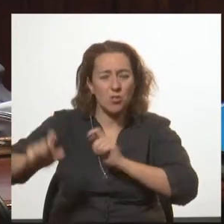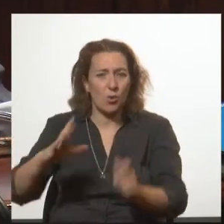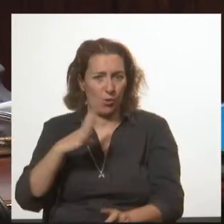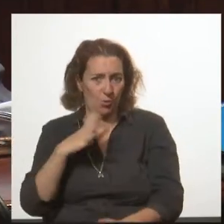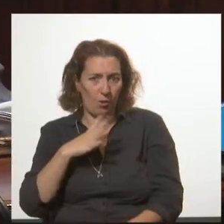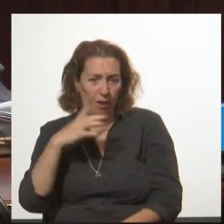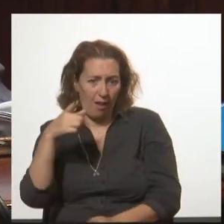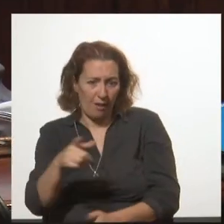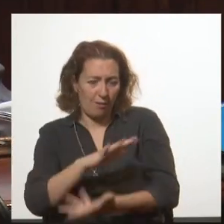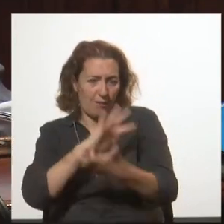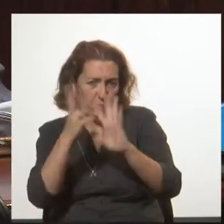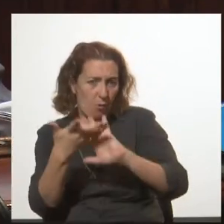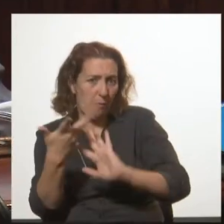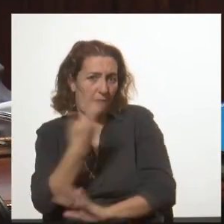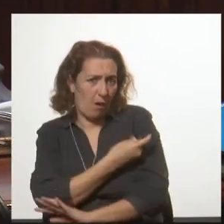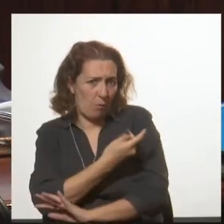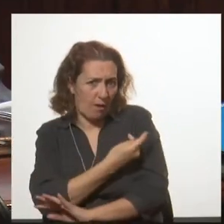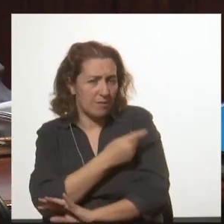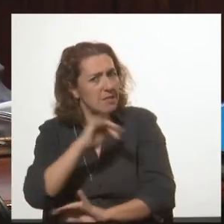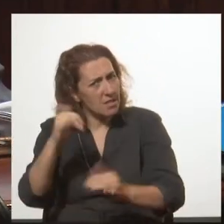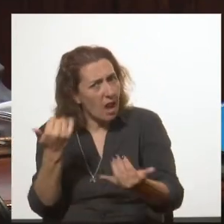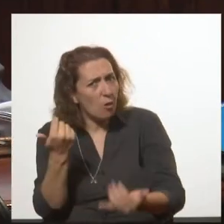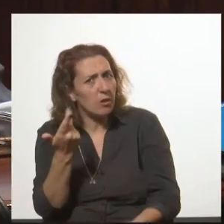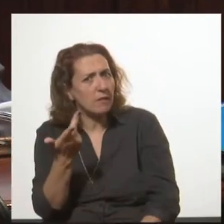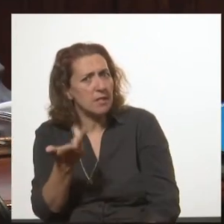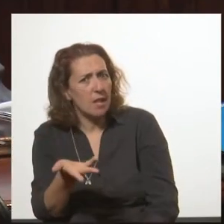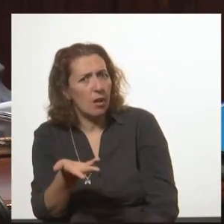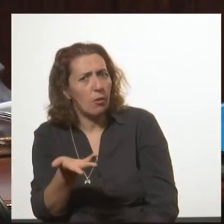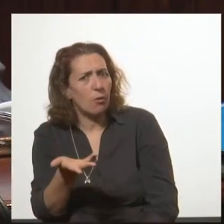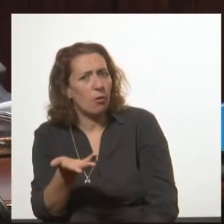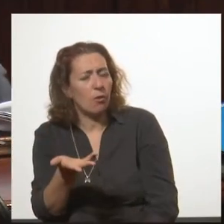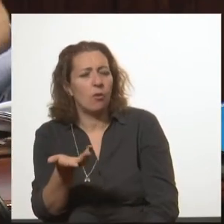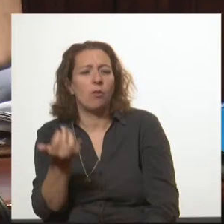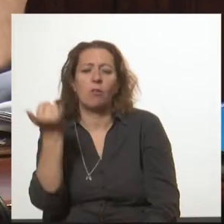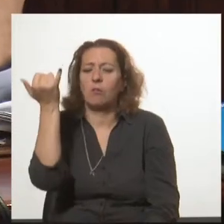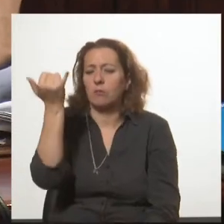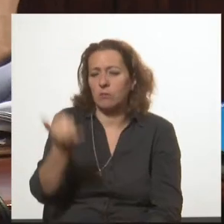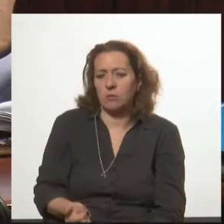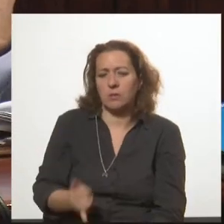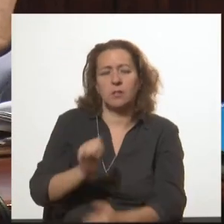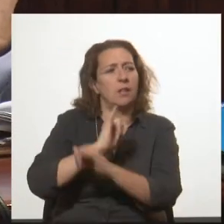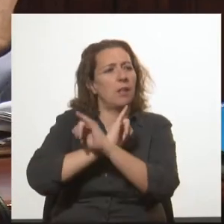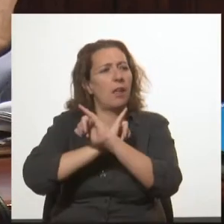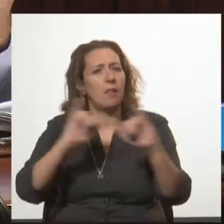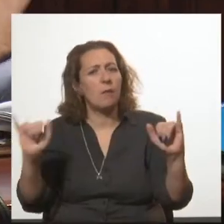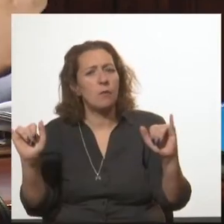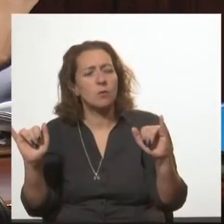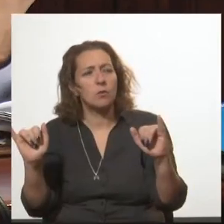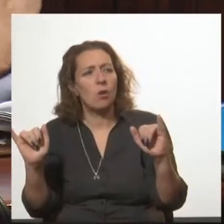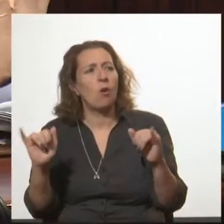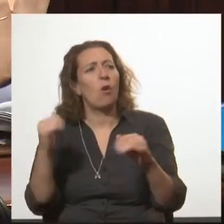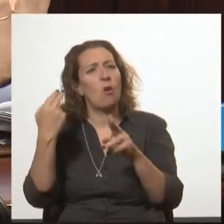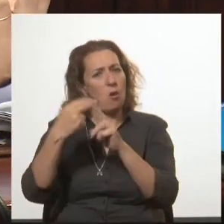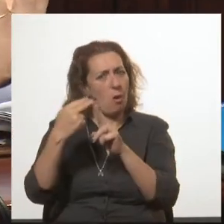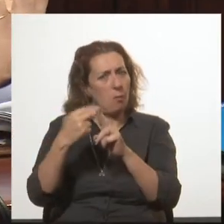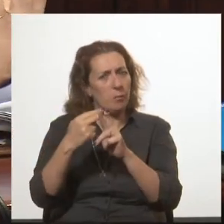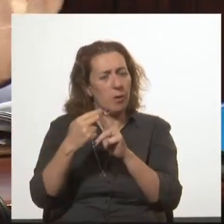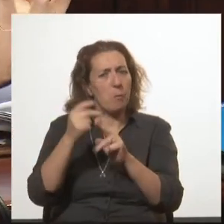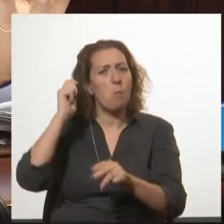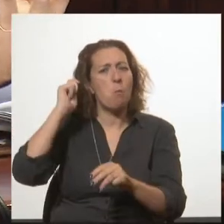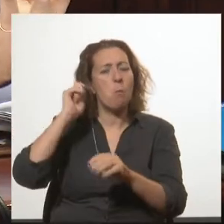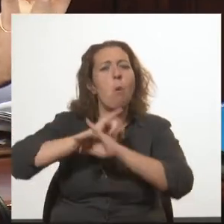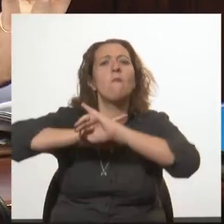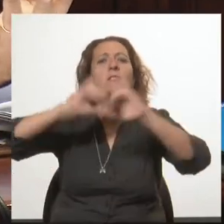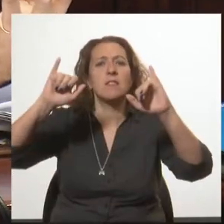lo han contabilizado si la difusión del nombre es publicidad